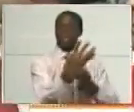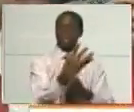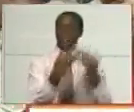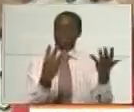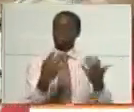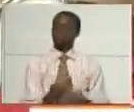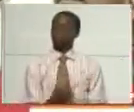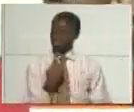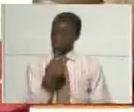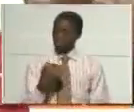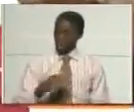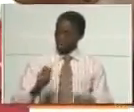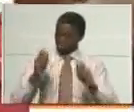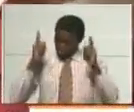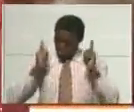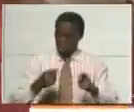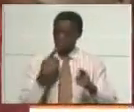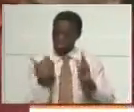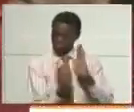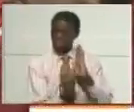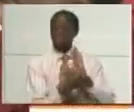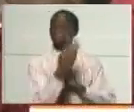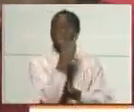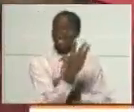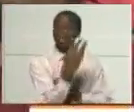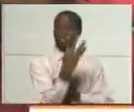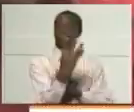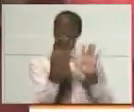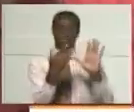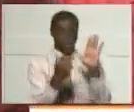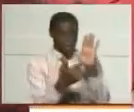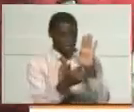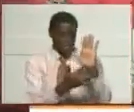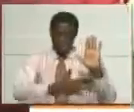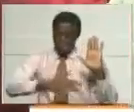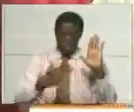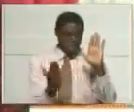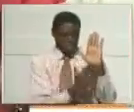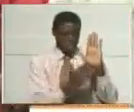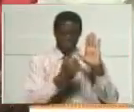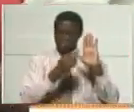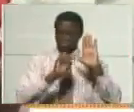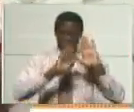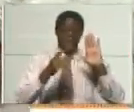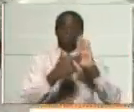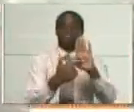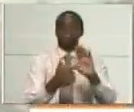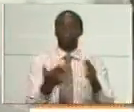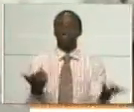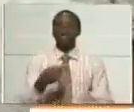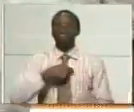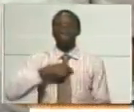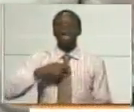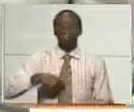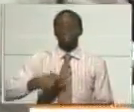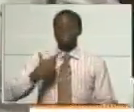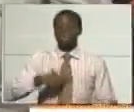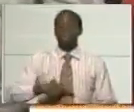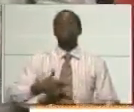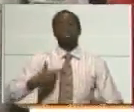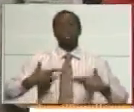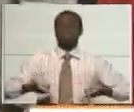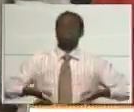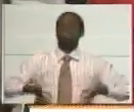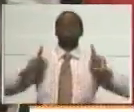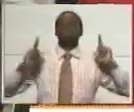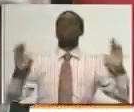es taxativo, el 348, los poderes presidenciales para convocar, tomar la iniciativa de una